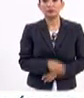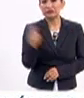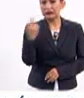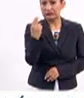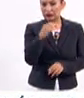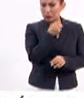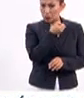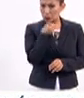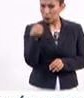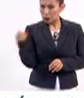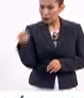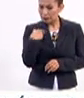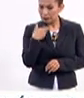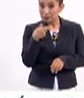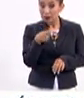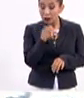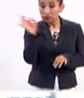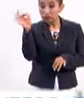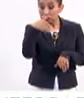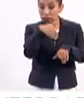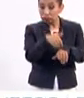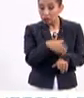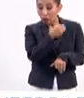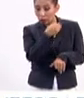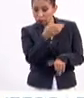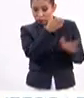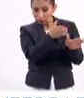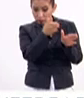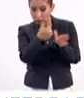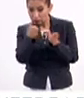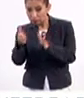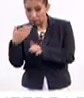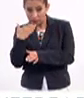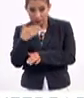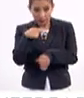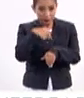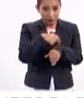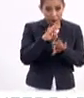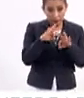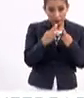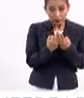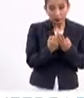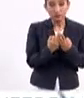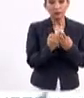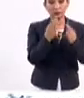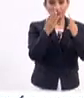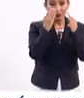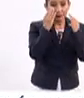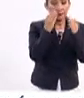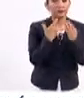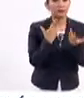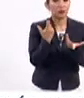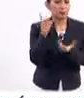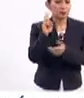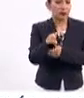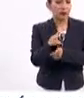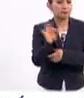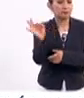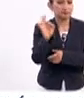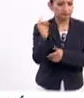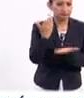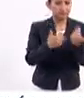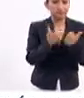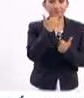requiere mucha disciplina, pero si se logra estandarizar, plantear bien en su modelo pedagógico, creeríamos que tendría